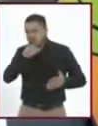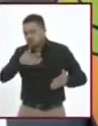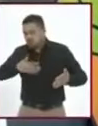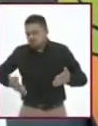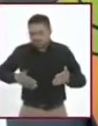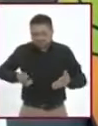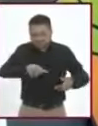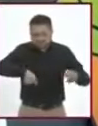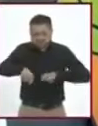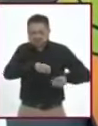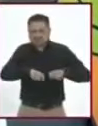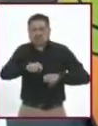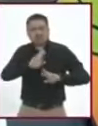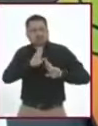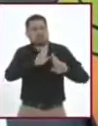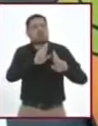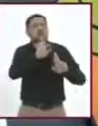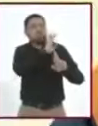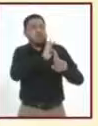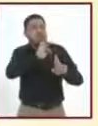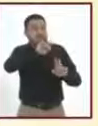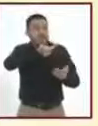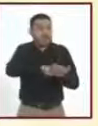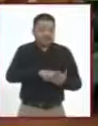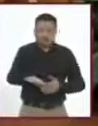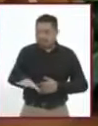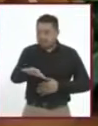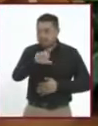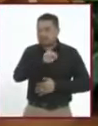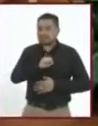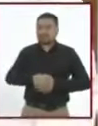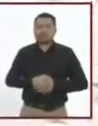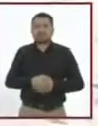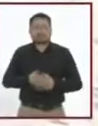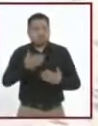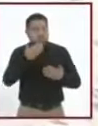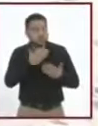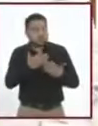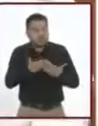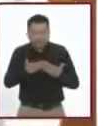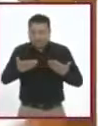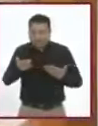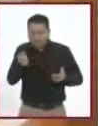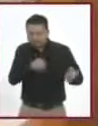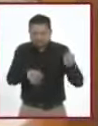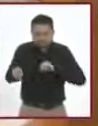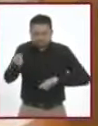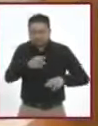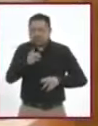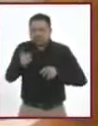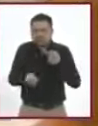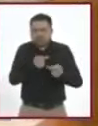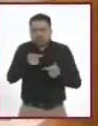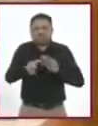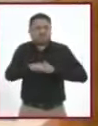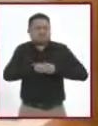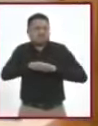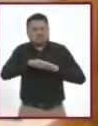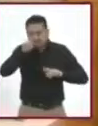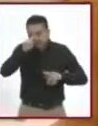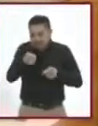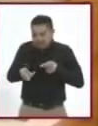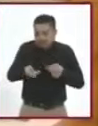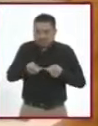el resultado que podemos obtener. Bien, ahora sí, los ingredientes o preguntas básicas para